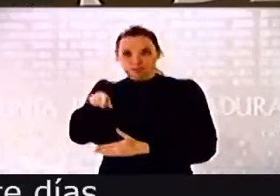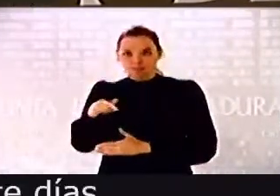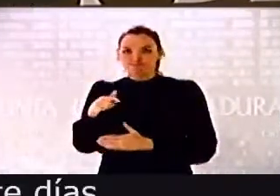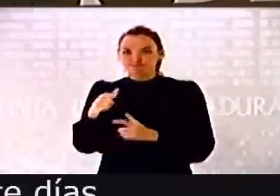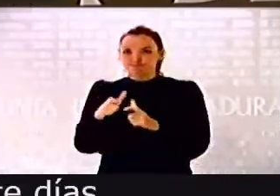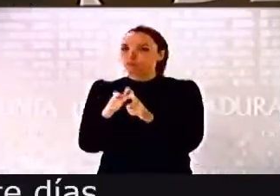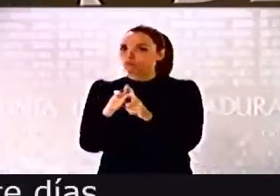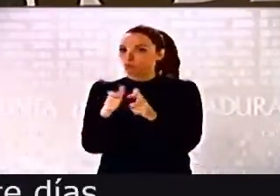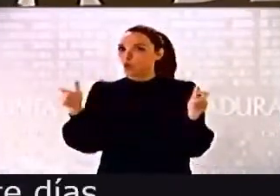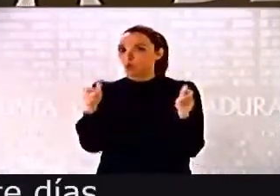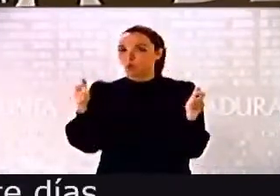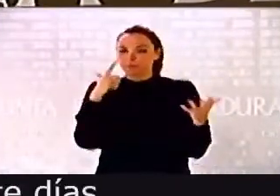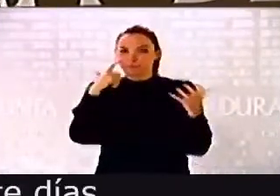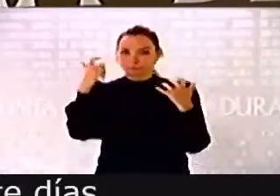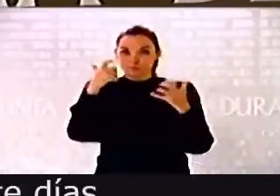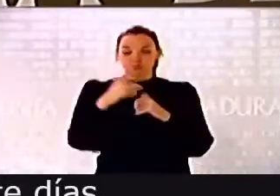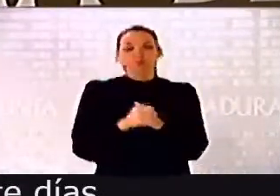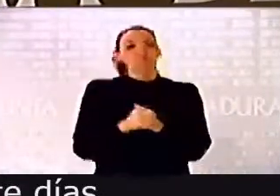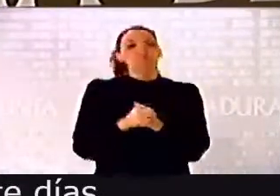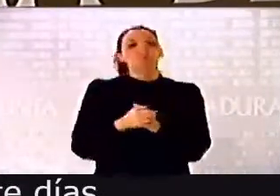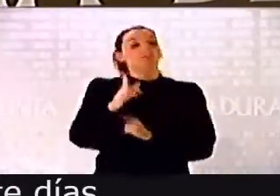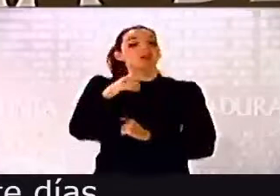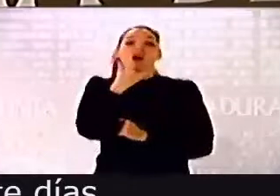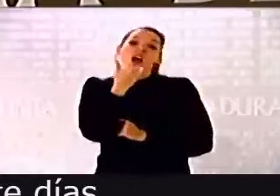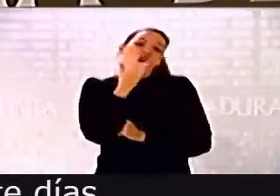que en cuanto a la incidencia